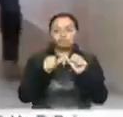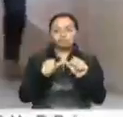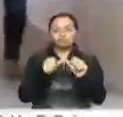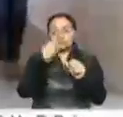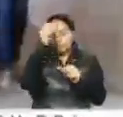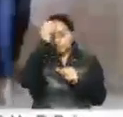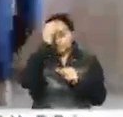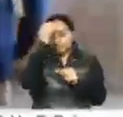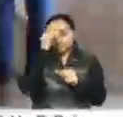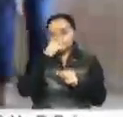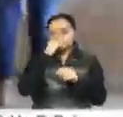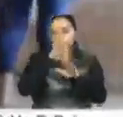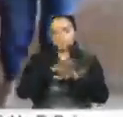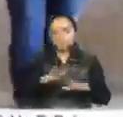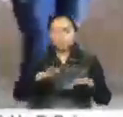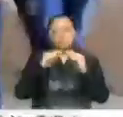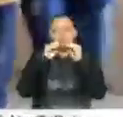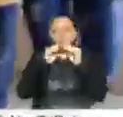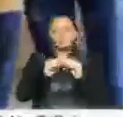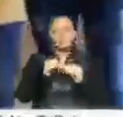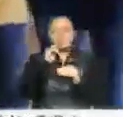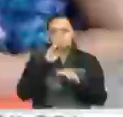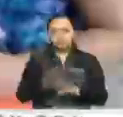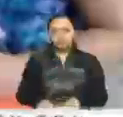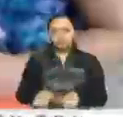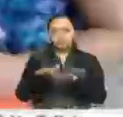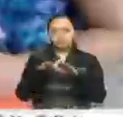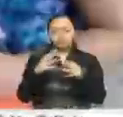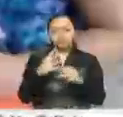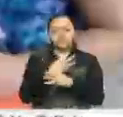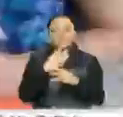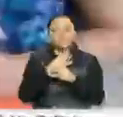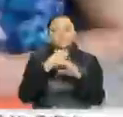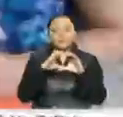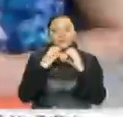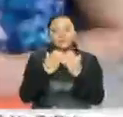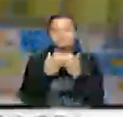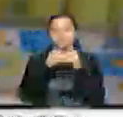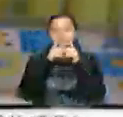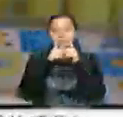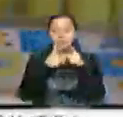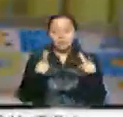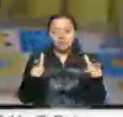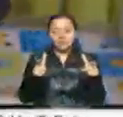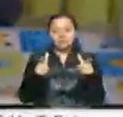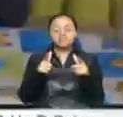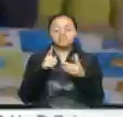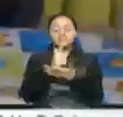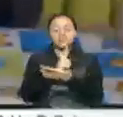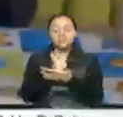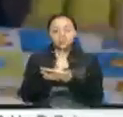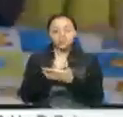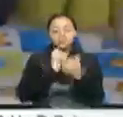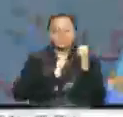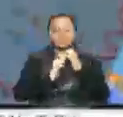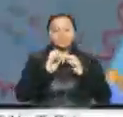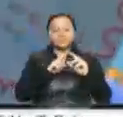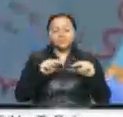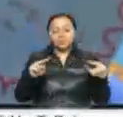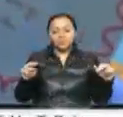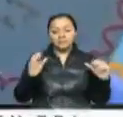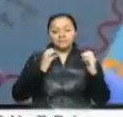clínicas, los niños de formación primaria reciben clases de matemáticas, lengua y literatura, ciencias naturales y ciencias